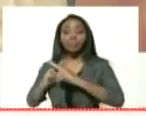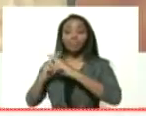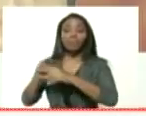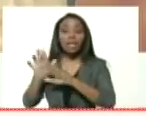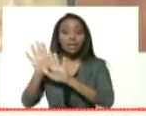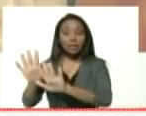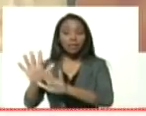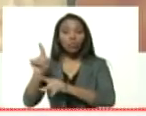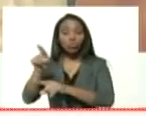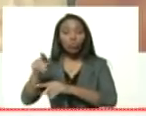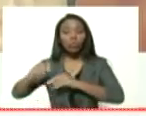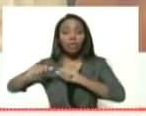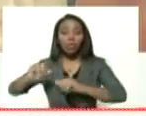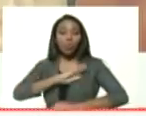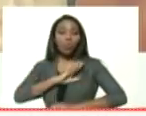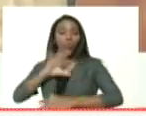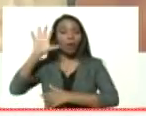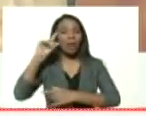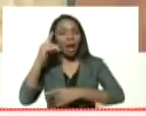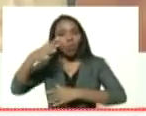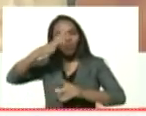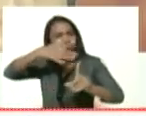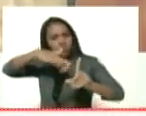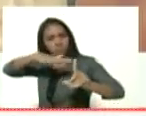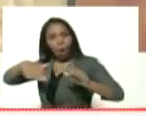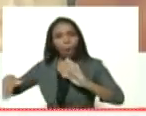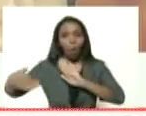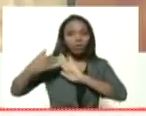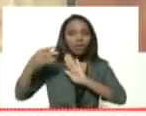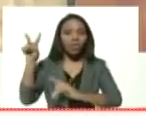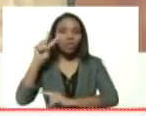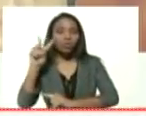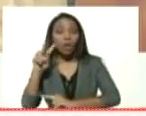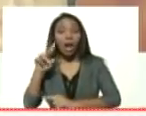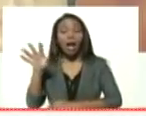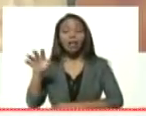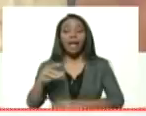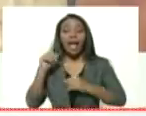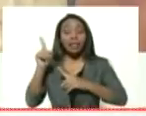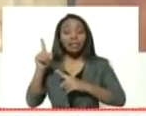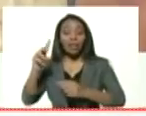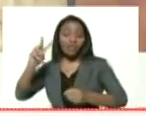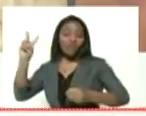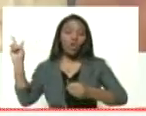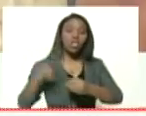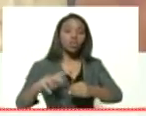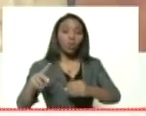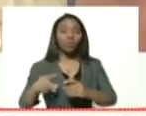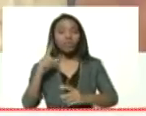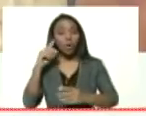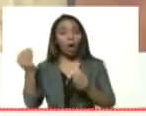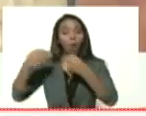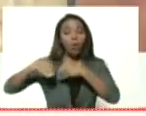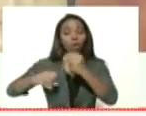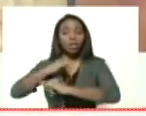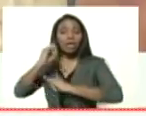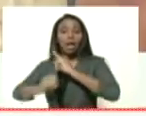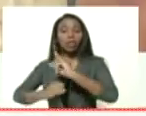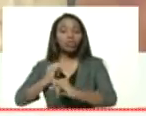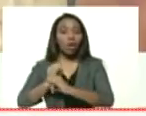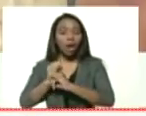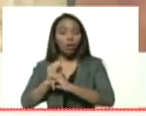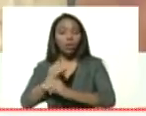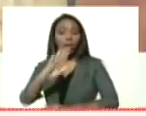su territorio y recursos para conspiraciones contra Venezuela en franca violación de los acuerdos internacionales y